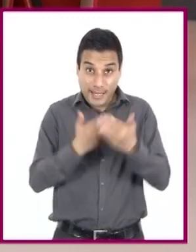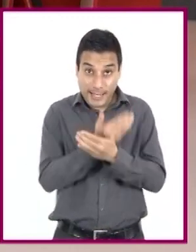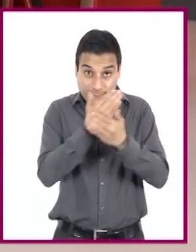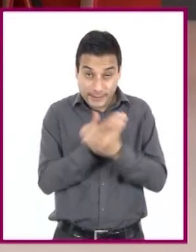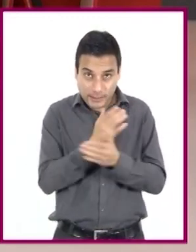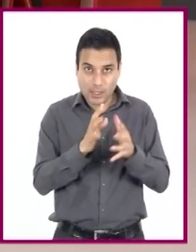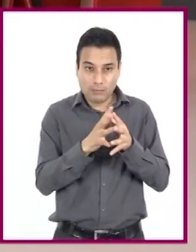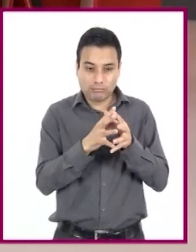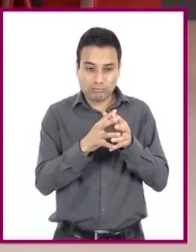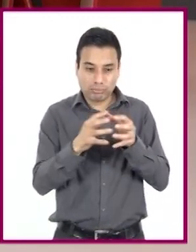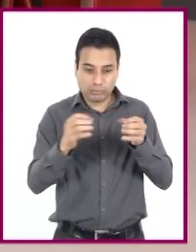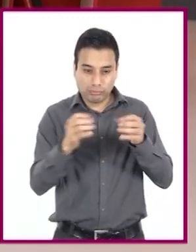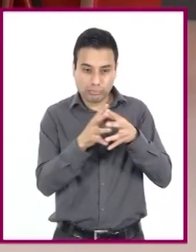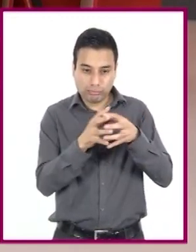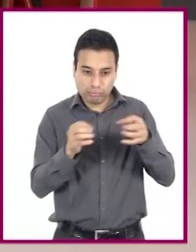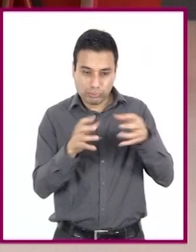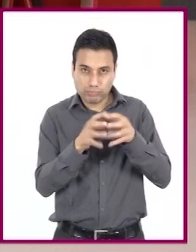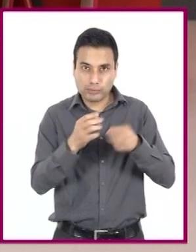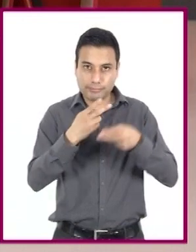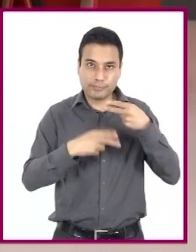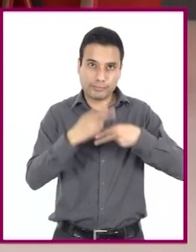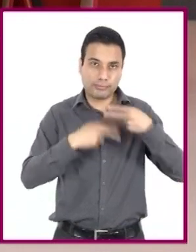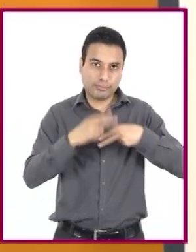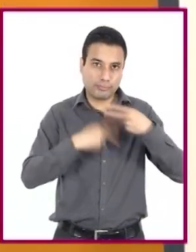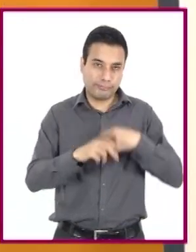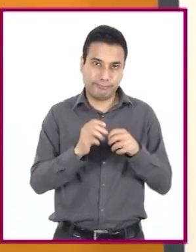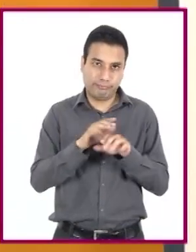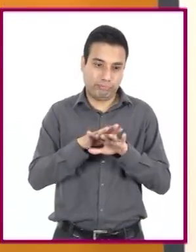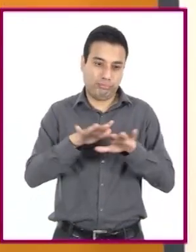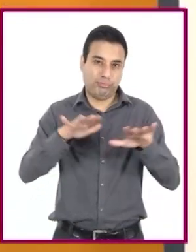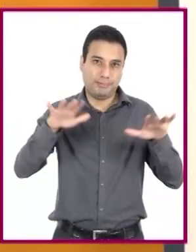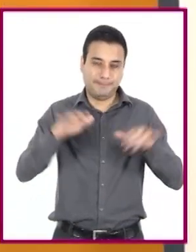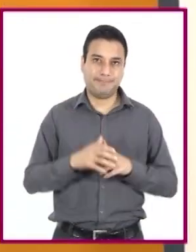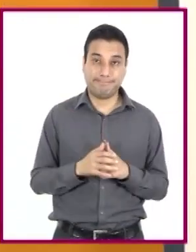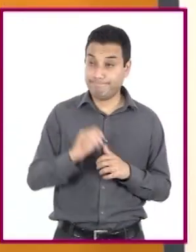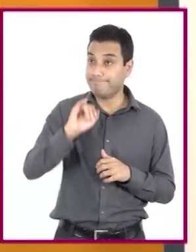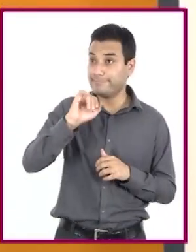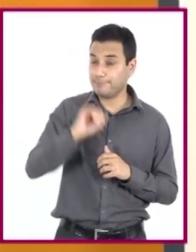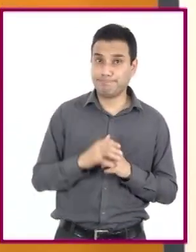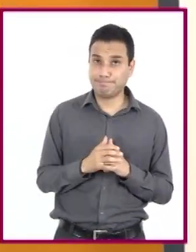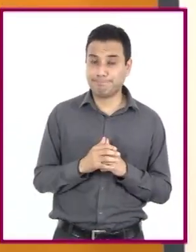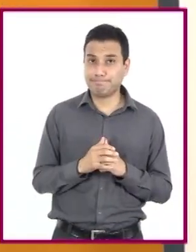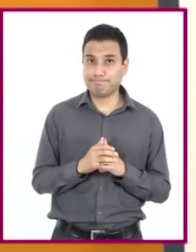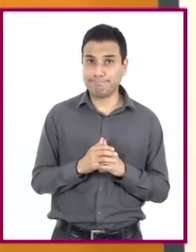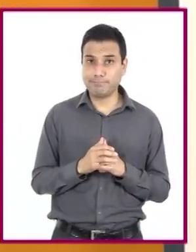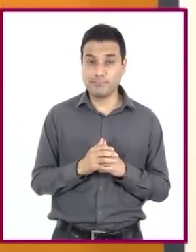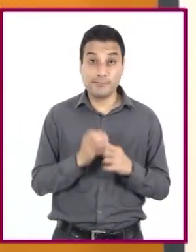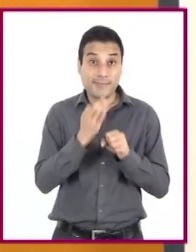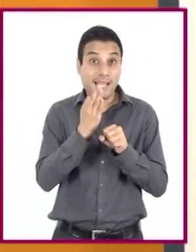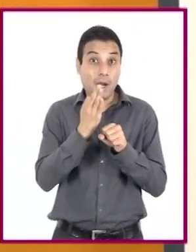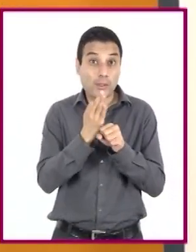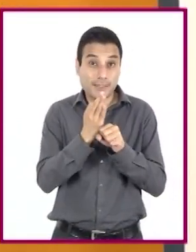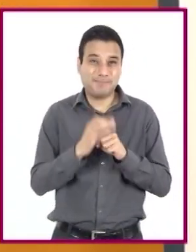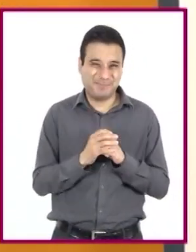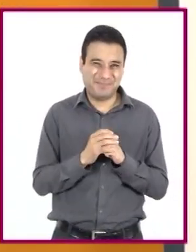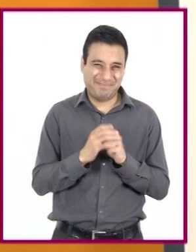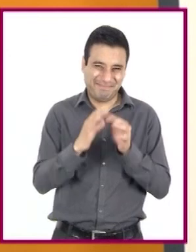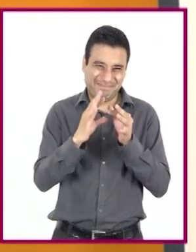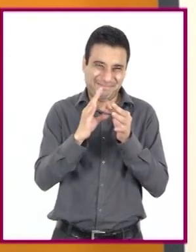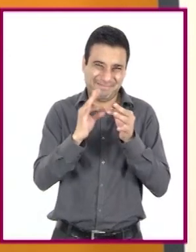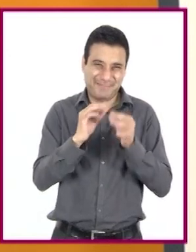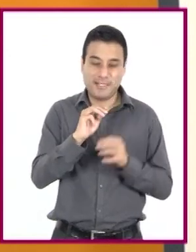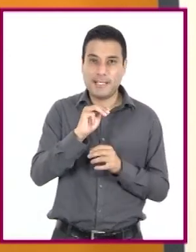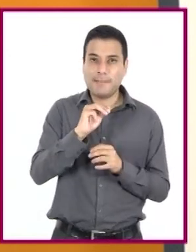no reproductoras de organismos pluricelulares. Claro, maestra, y en este caso, la mitosis es necesaria